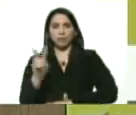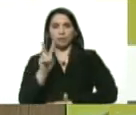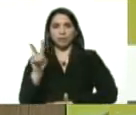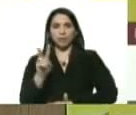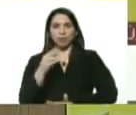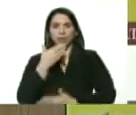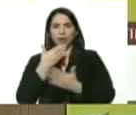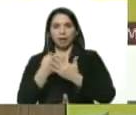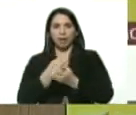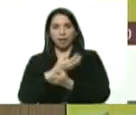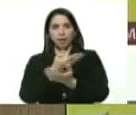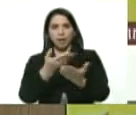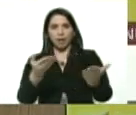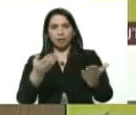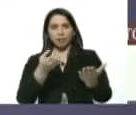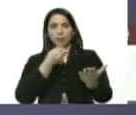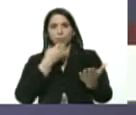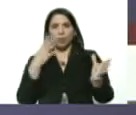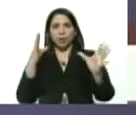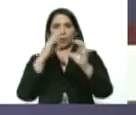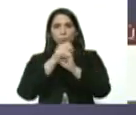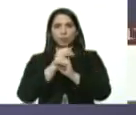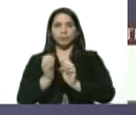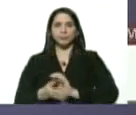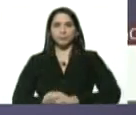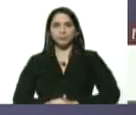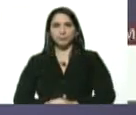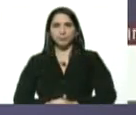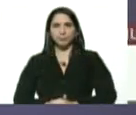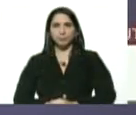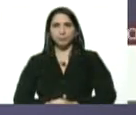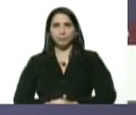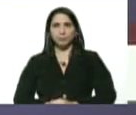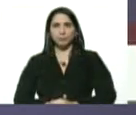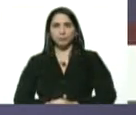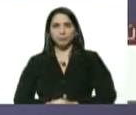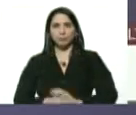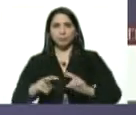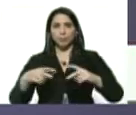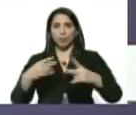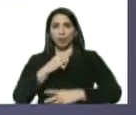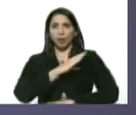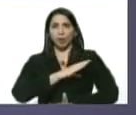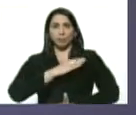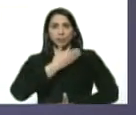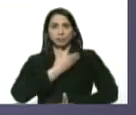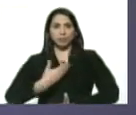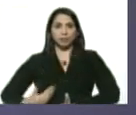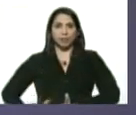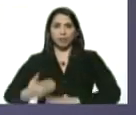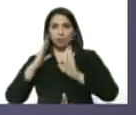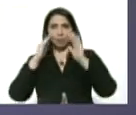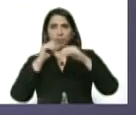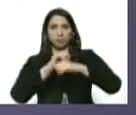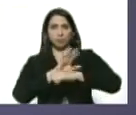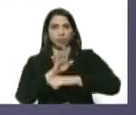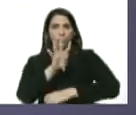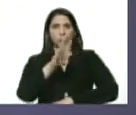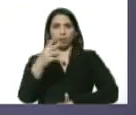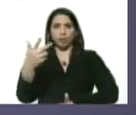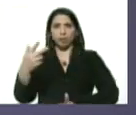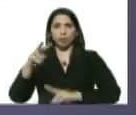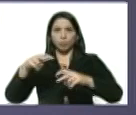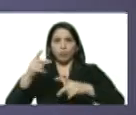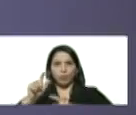muchísimas gracias y buenas noches actualizado el parte de la comisión presidencial para la atención al cob y 1943 nuevos